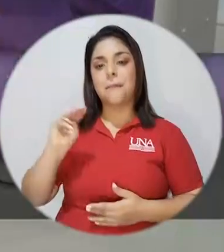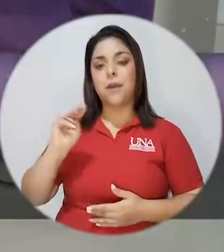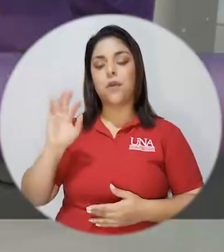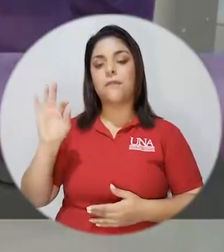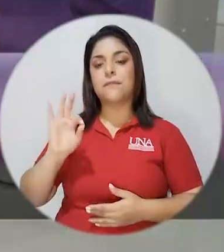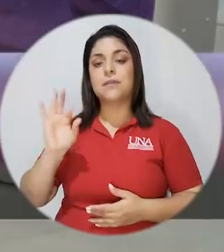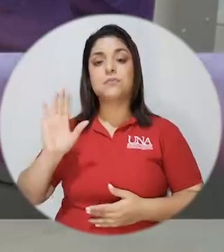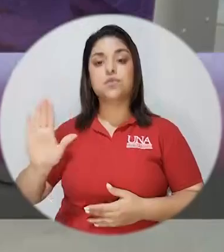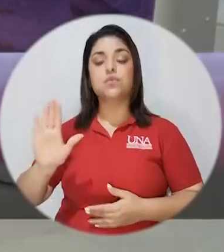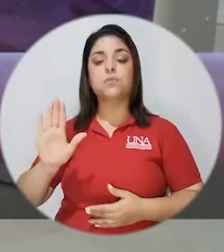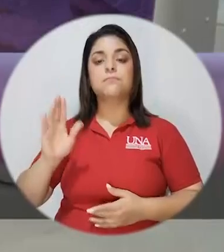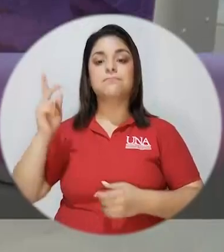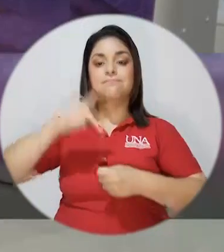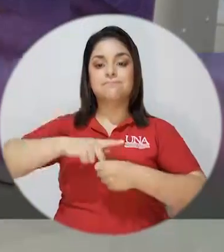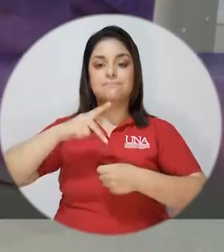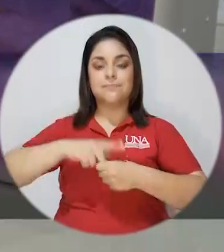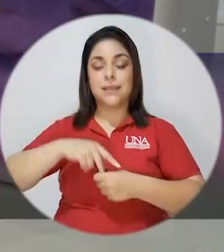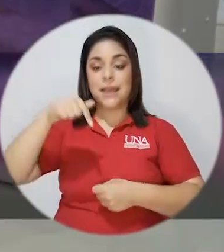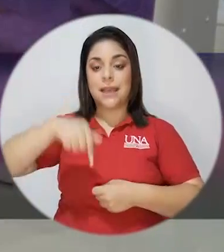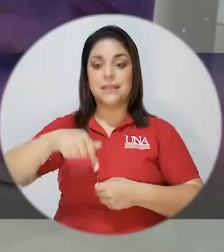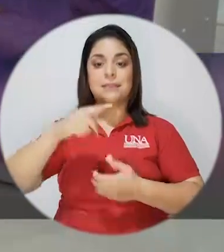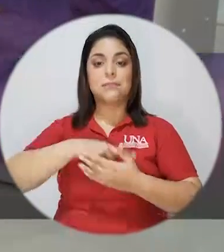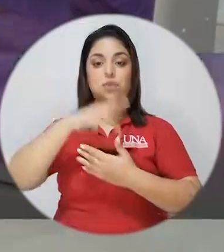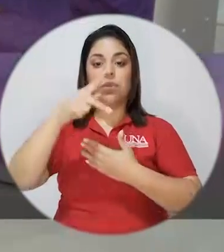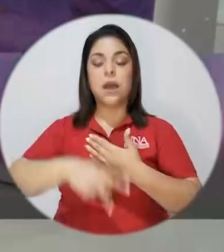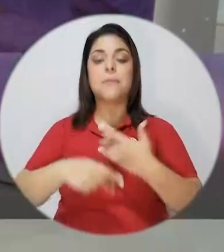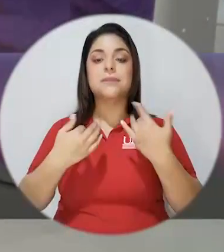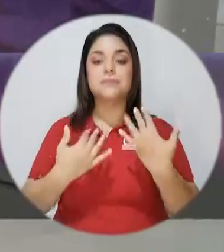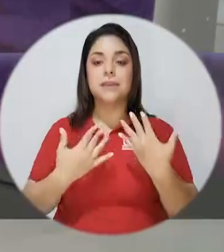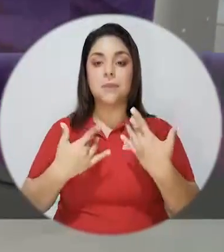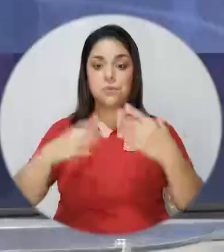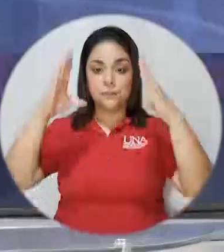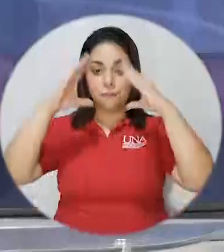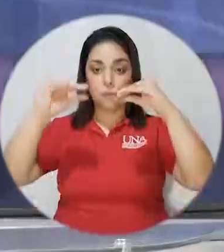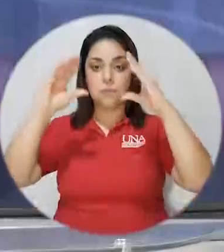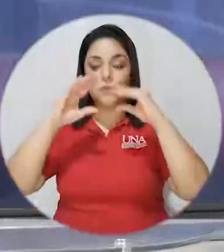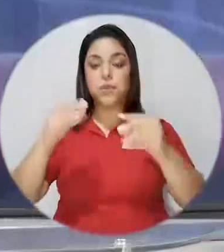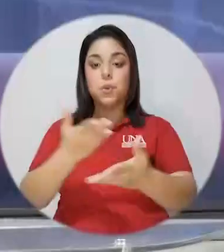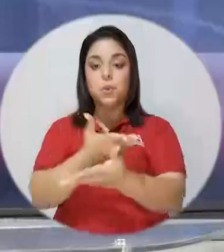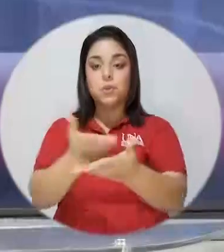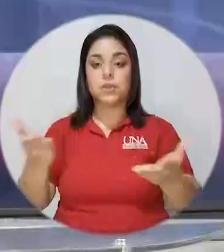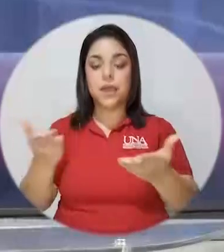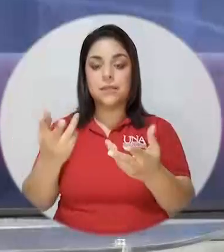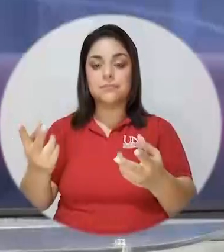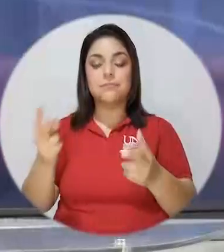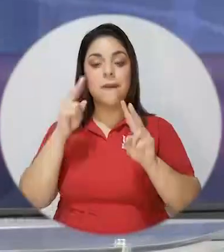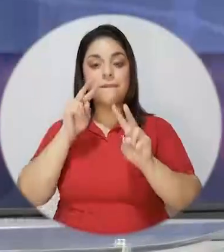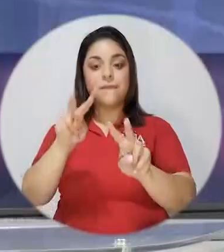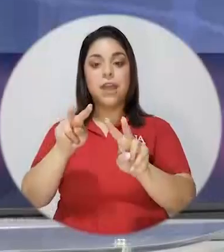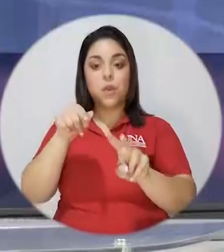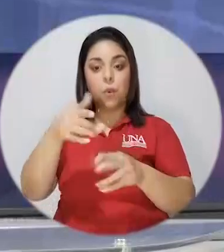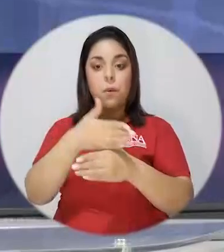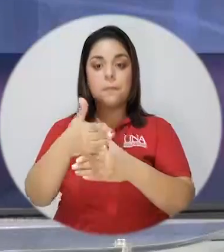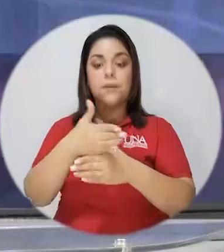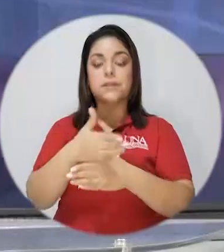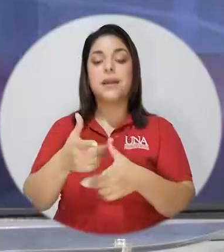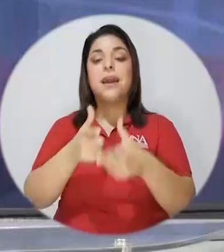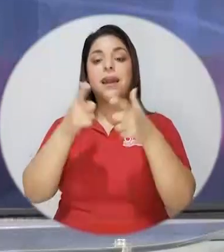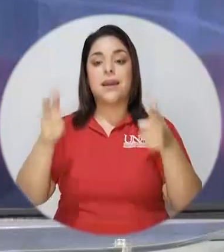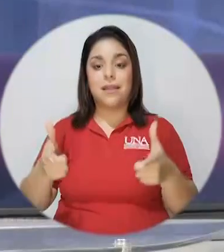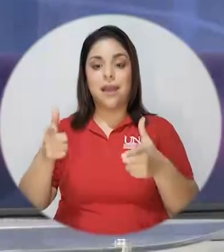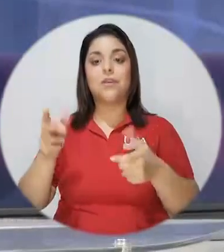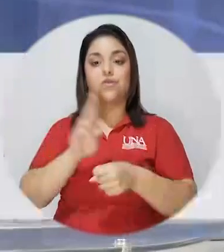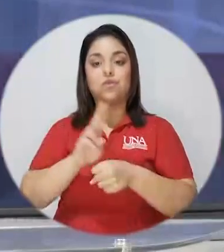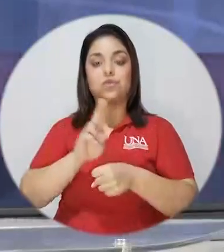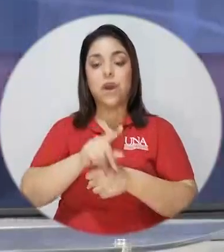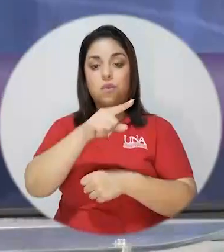Muchísimas gracias a Michael Phillips por su participación en este programa. Esperamos que la información que les hayamos compartido sea de gran utilidad